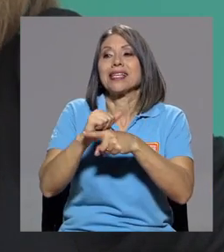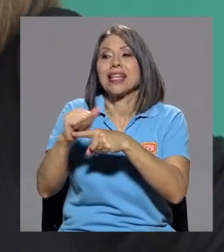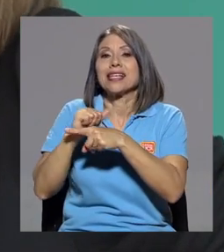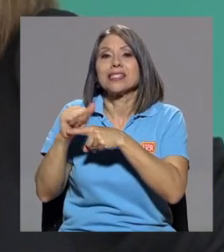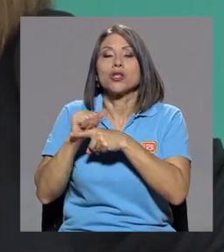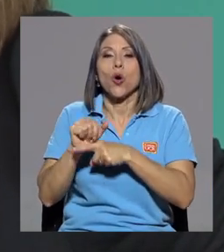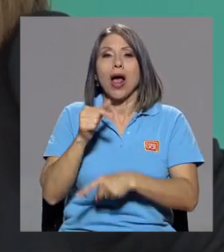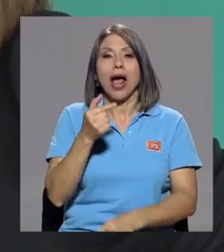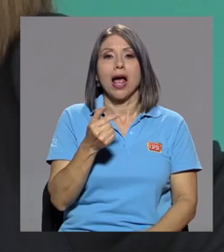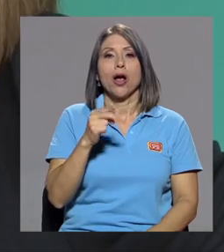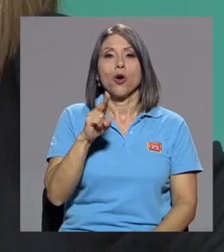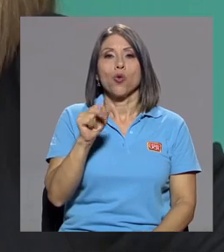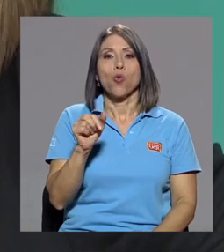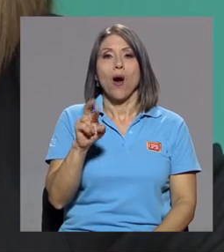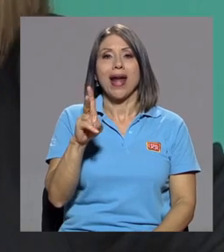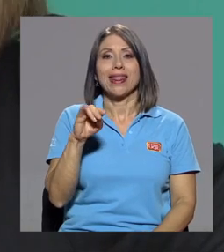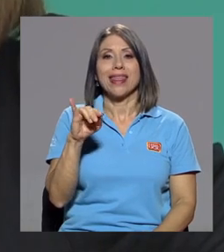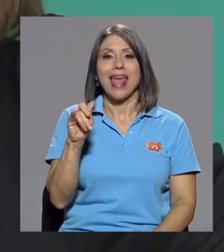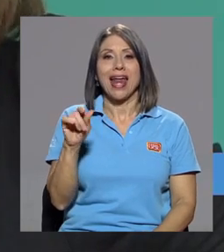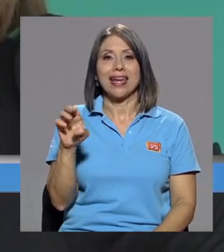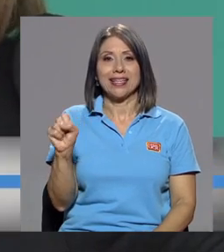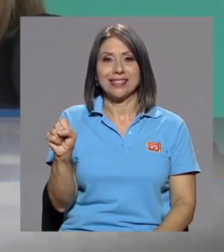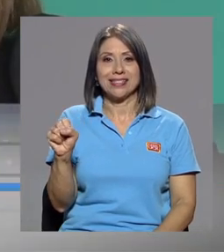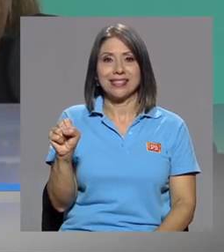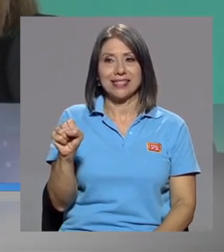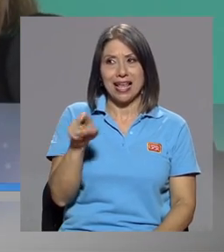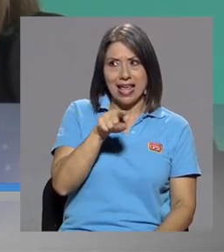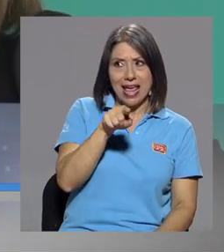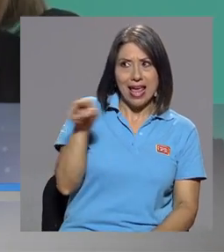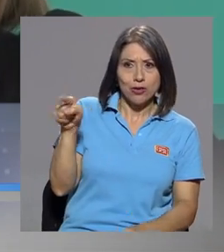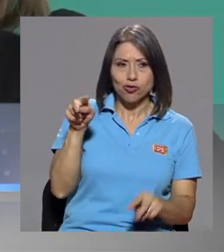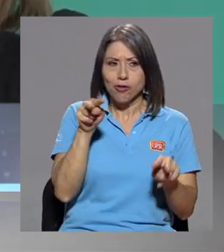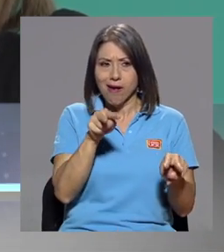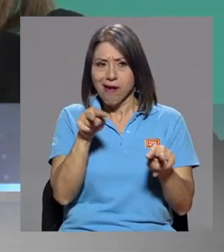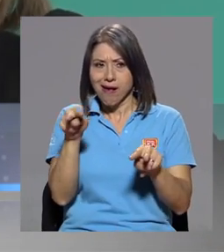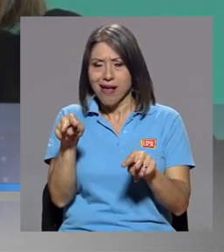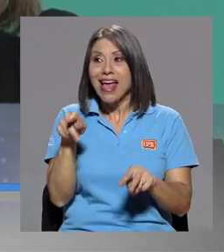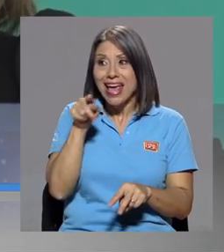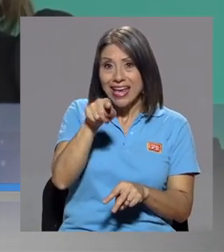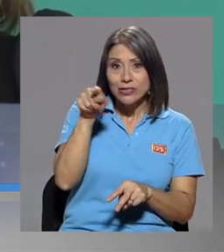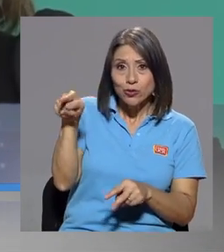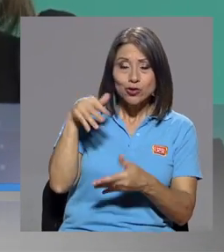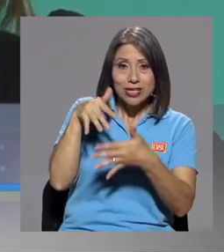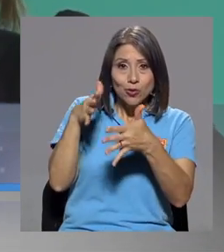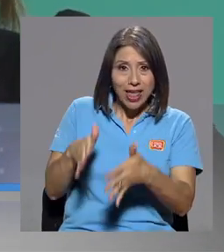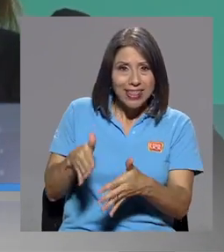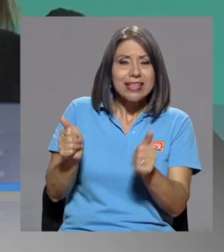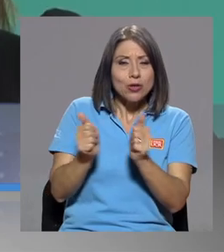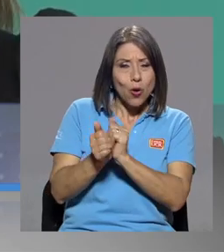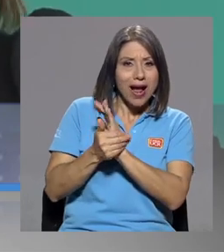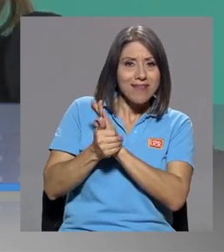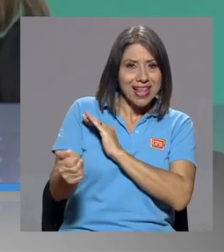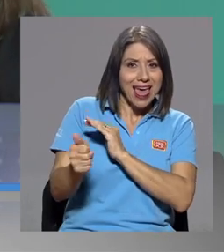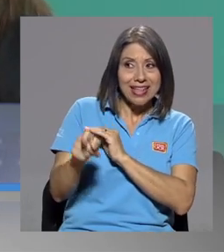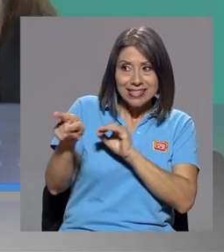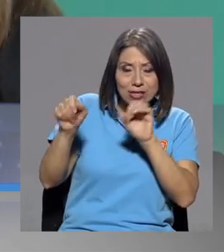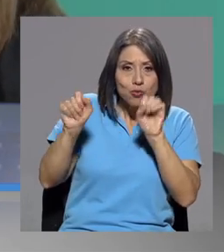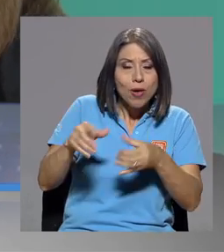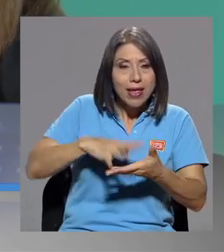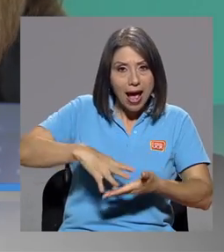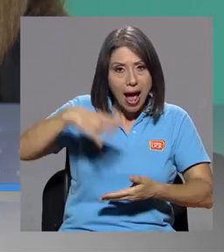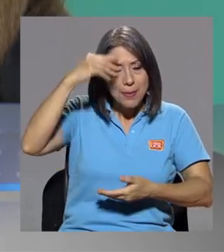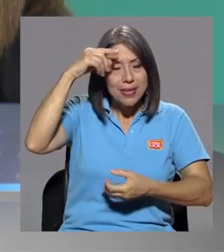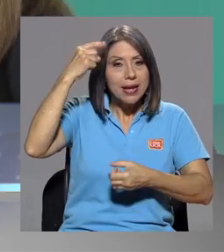son estudiantes que nosotros encontramos con algunas habilidades que puedan capacitarse para trabajar en las